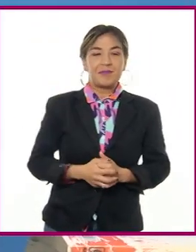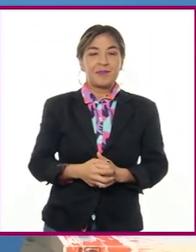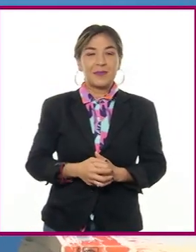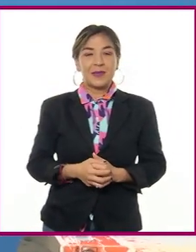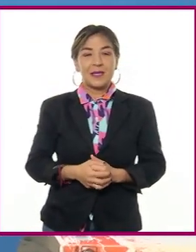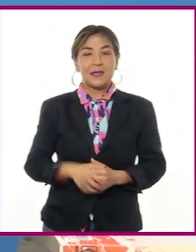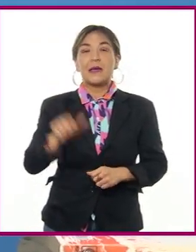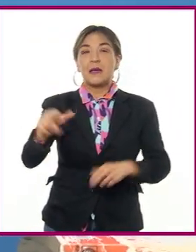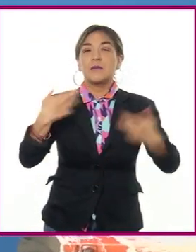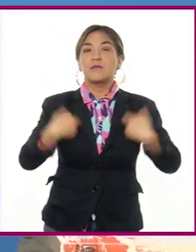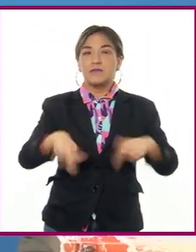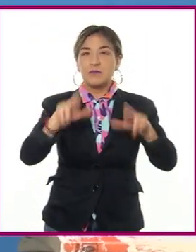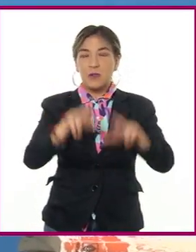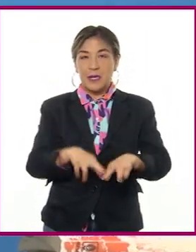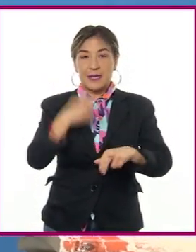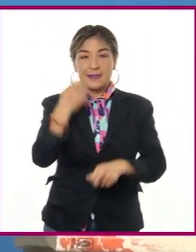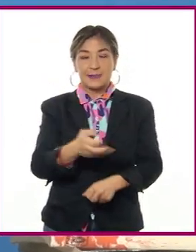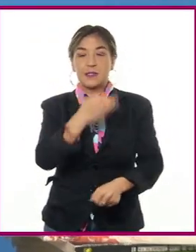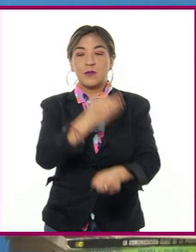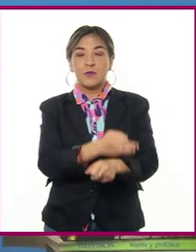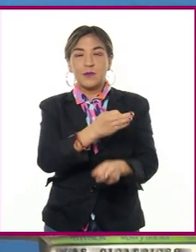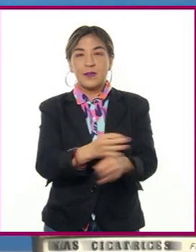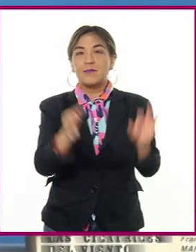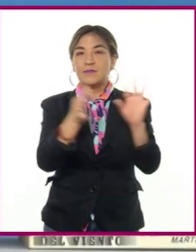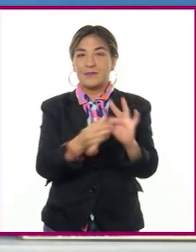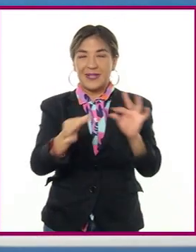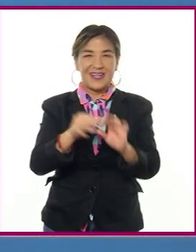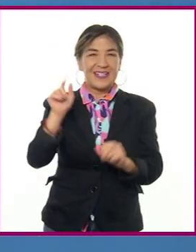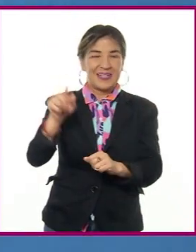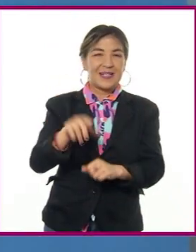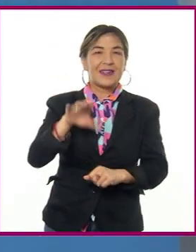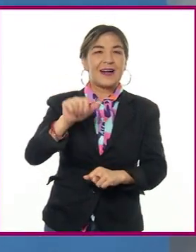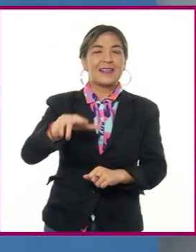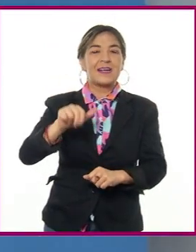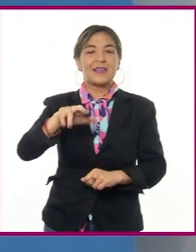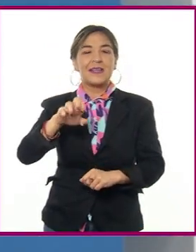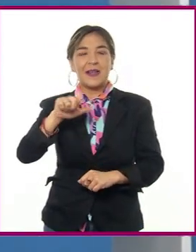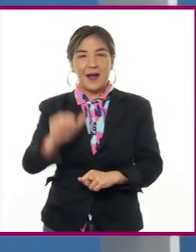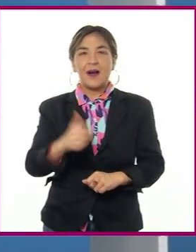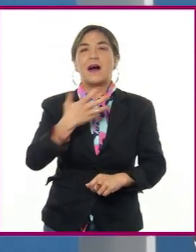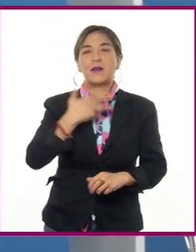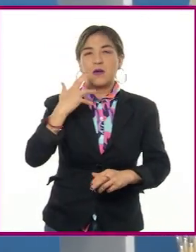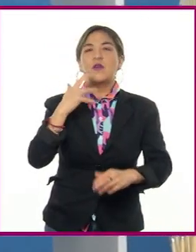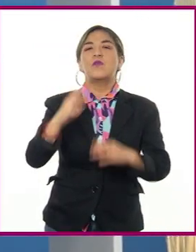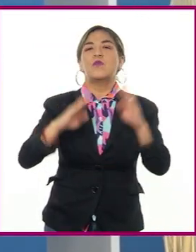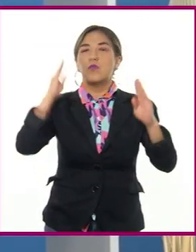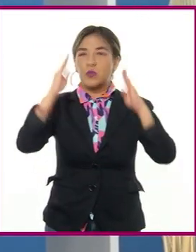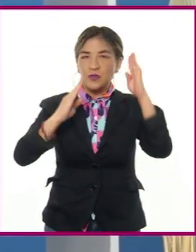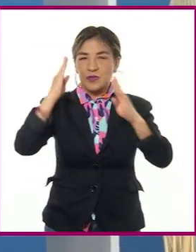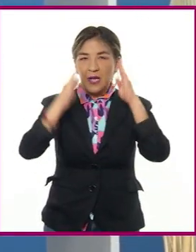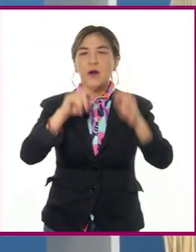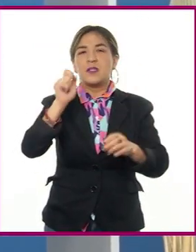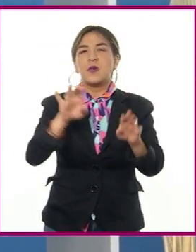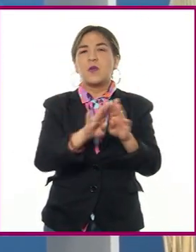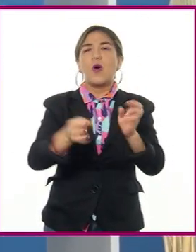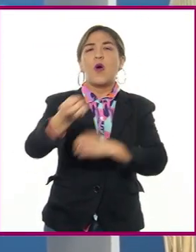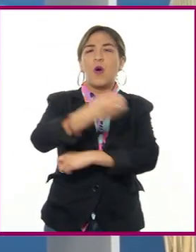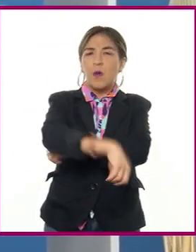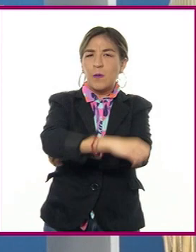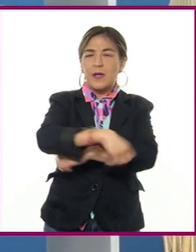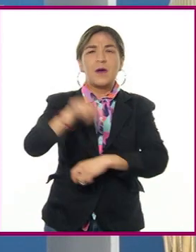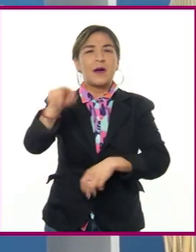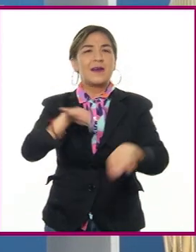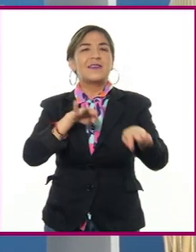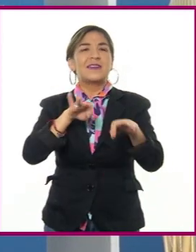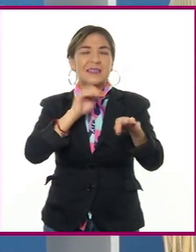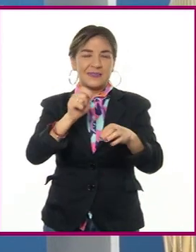En representación de este acontecimiento en Cananea se encuentra el Museo de la Lucha Obrera, edificación conocida como la Cárcel